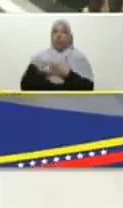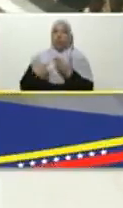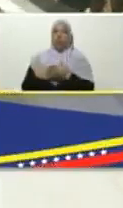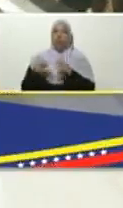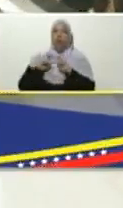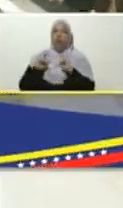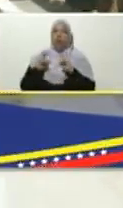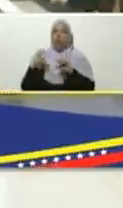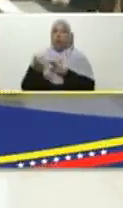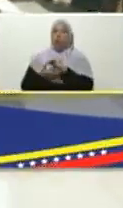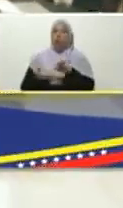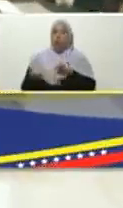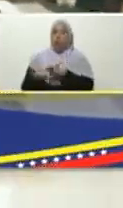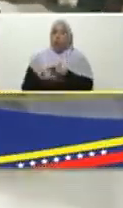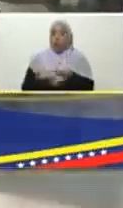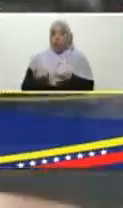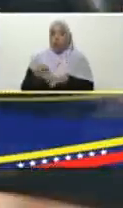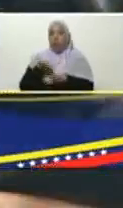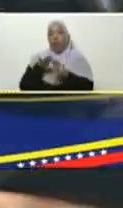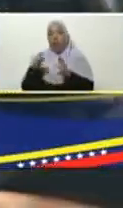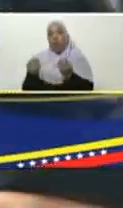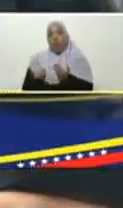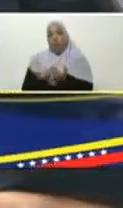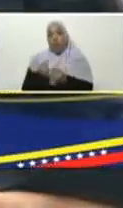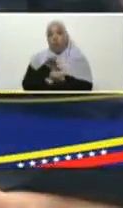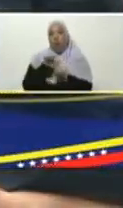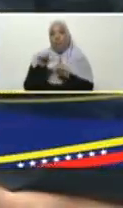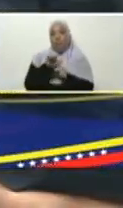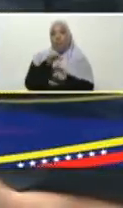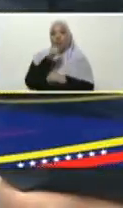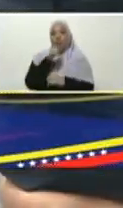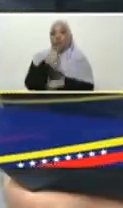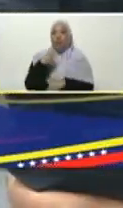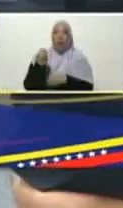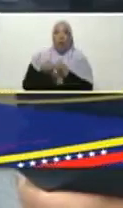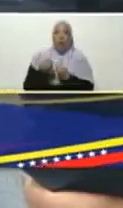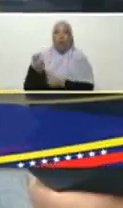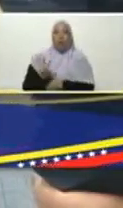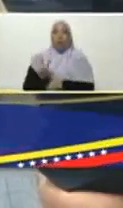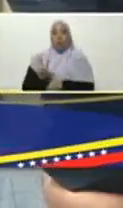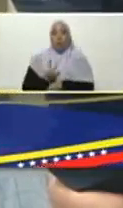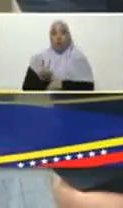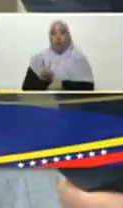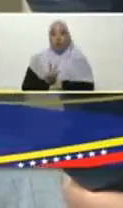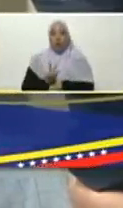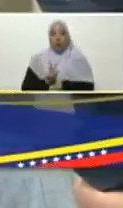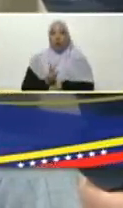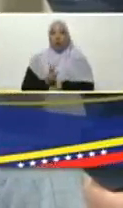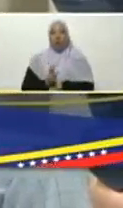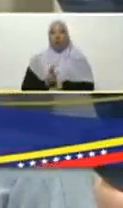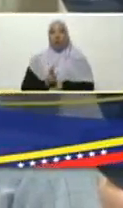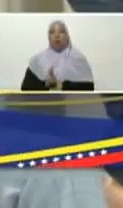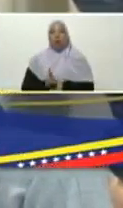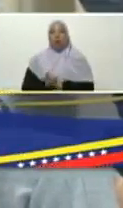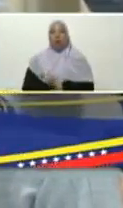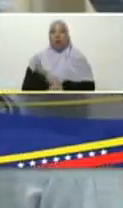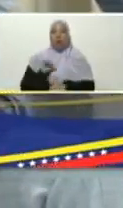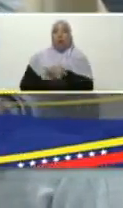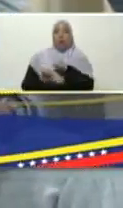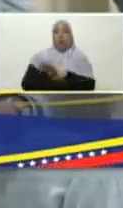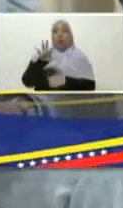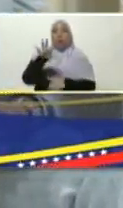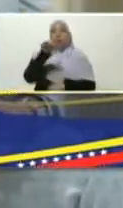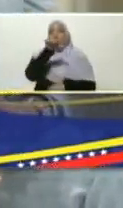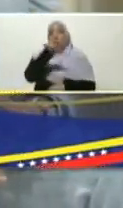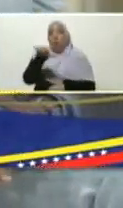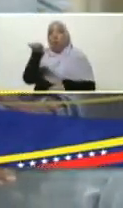de la crisis climática en el mundo, cómo Venezuela, bueno, tuvo que enfrentar 5 semanas